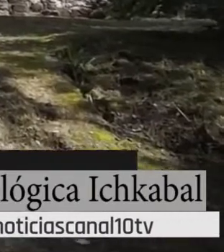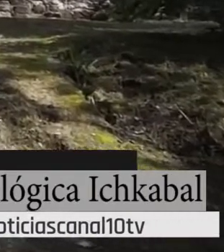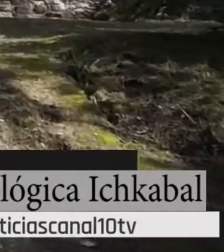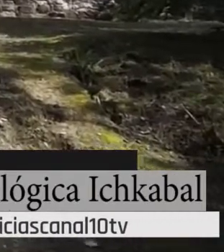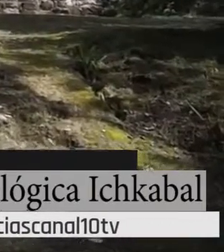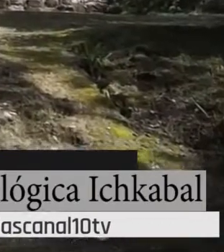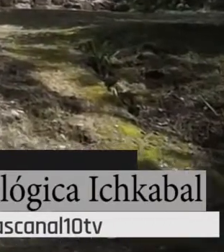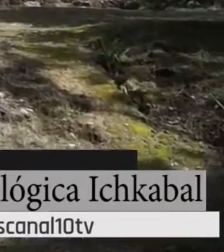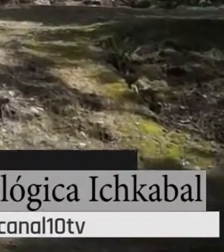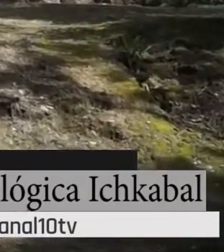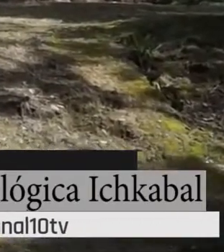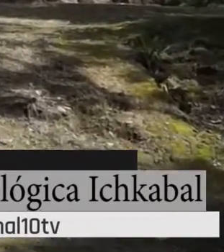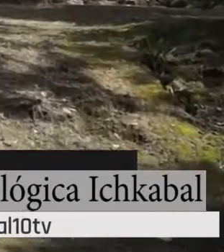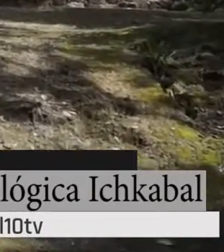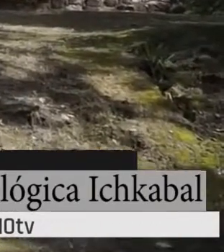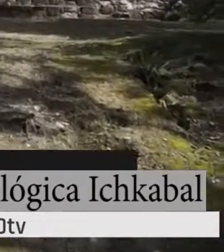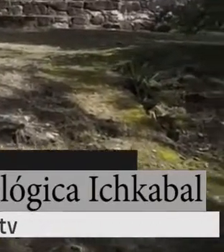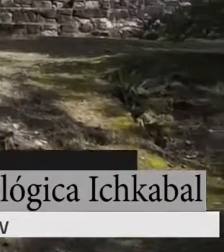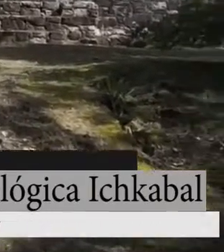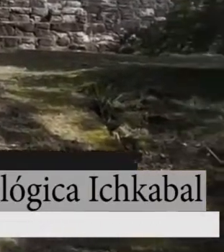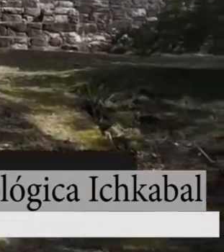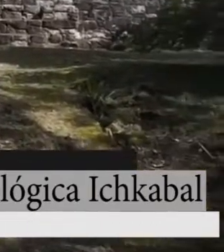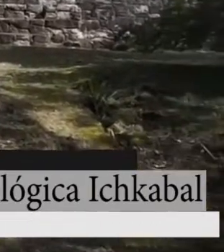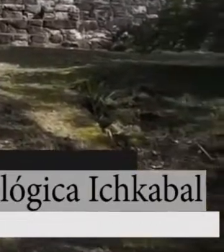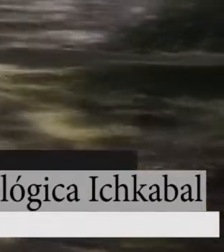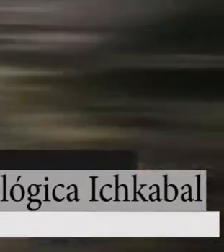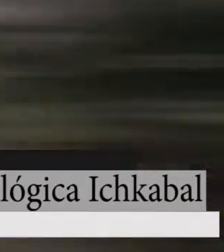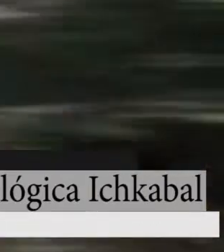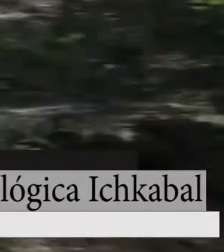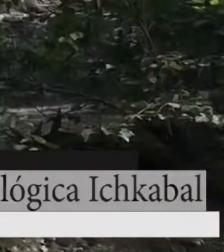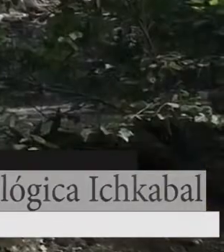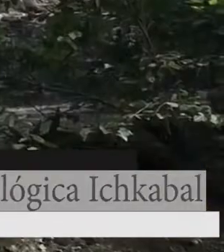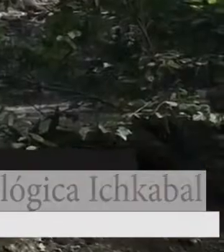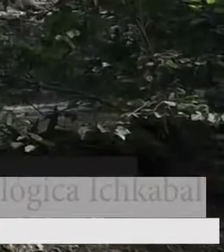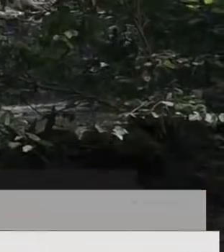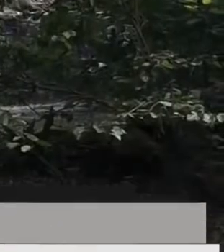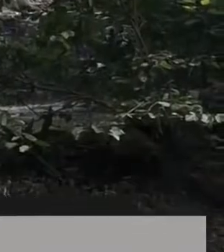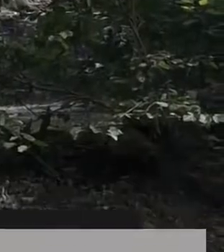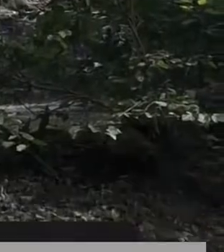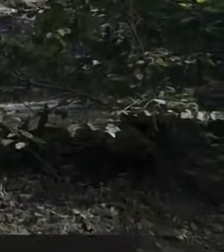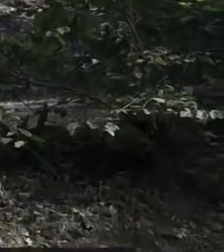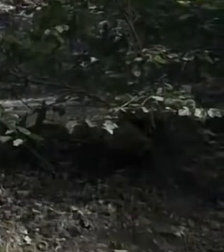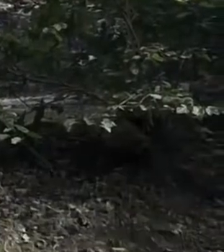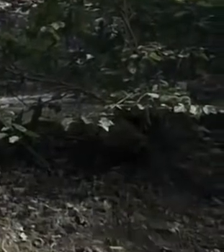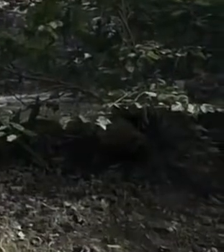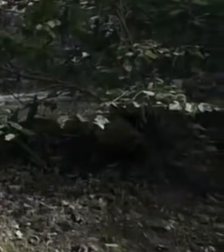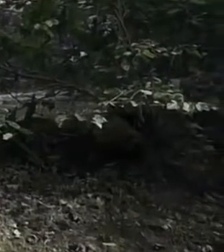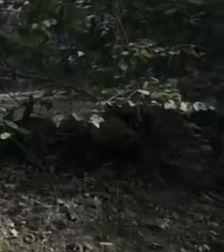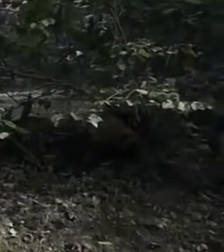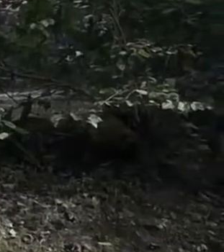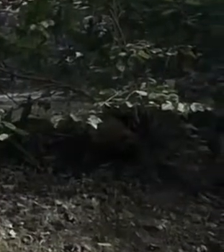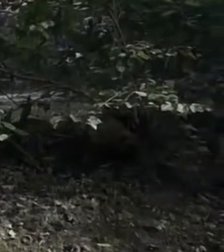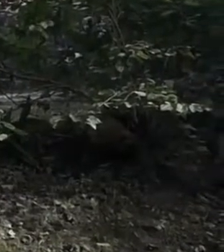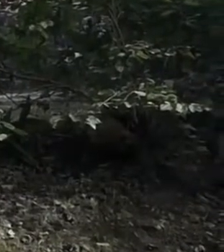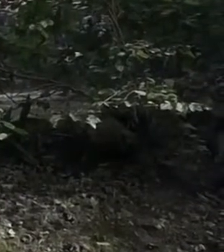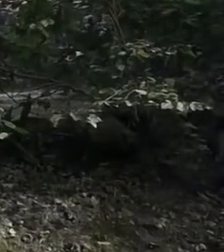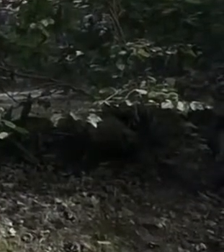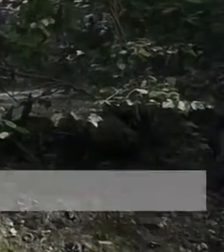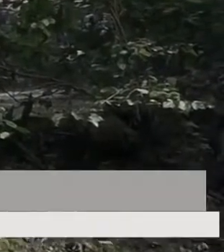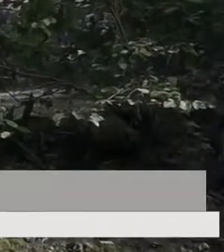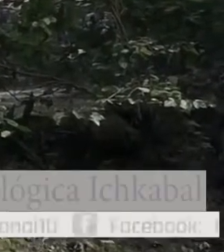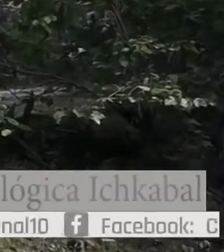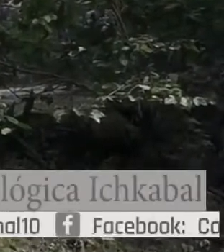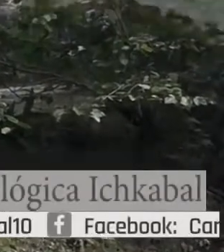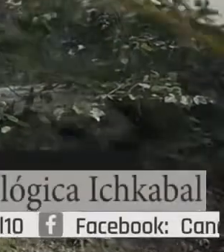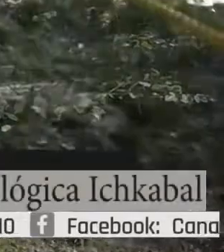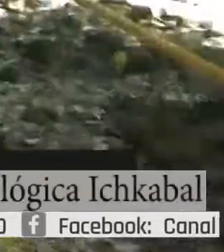60 kilómetros y contiene más de 450 edificaciones algunas de ellas de mucha altura al respecto lópez obrador